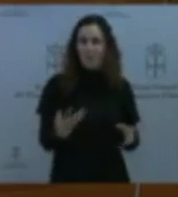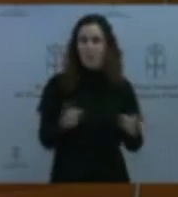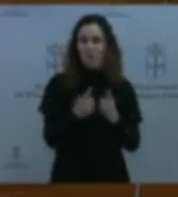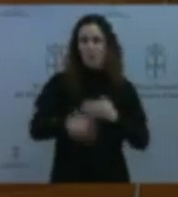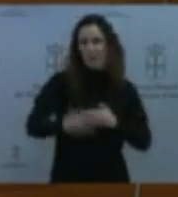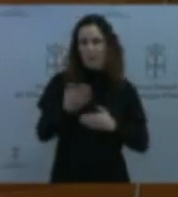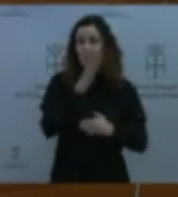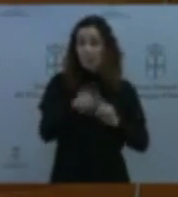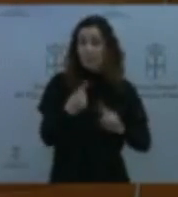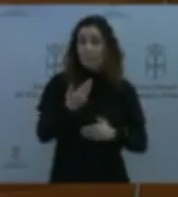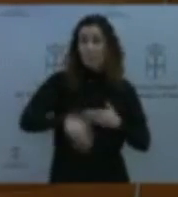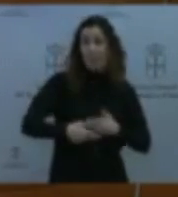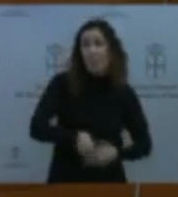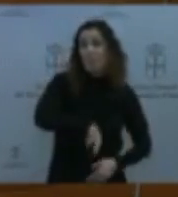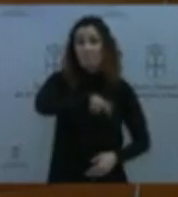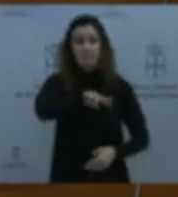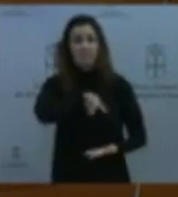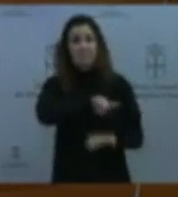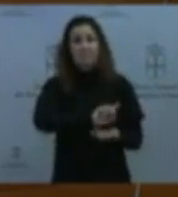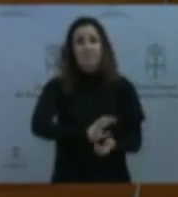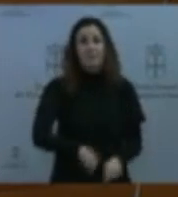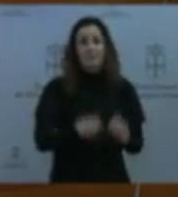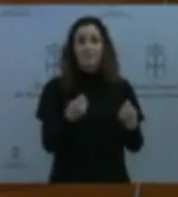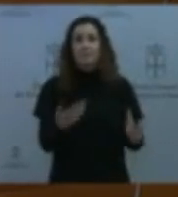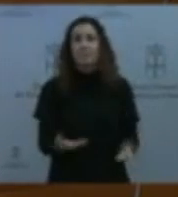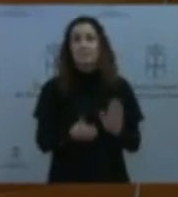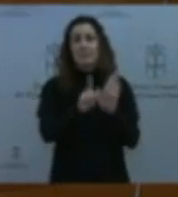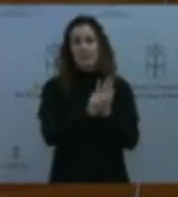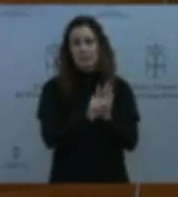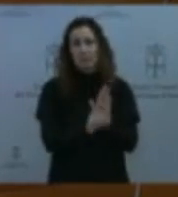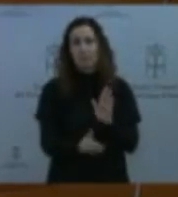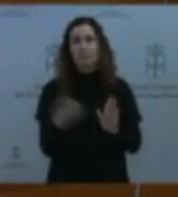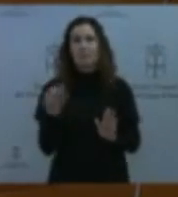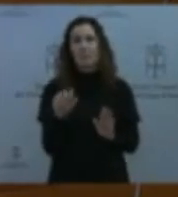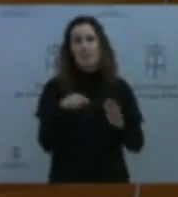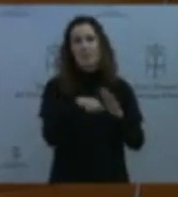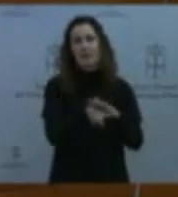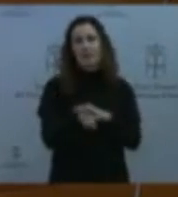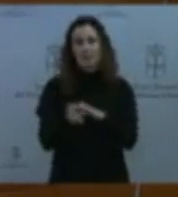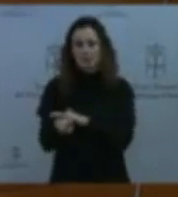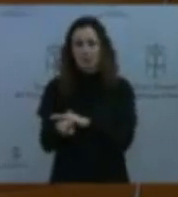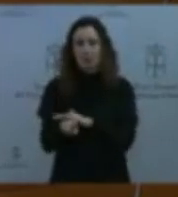Y, evidentemente, ese decreto tendrá que pasar por todos los filtros hasta que verdaderamente lo podamos aprobar. Muchas gracias.